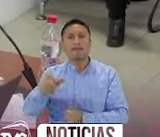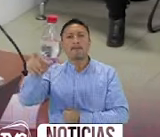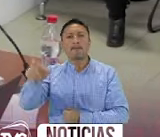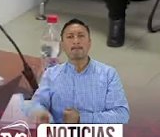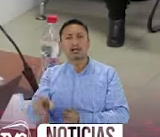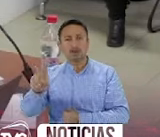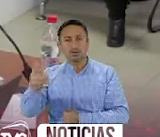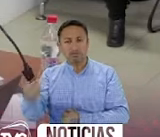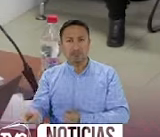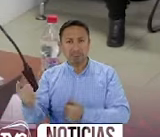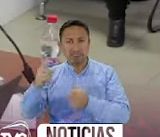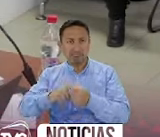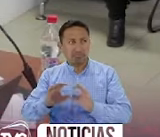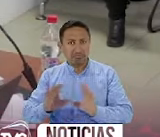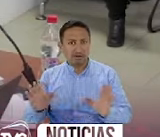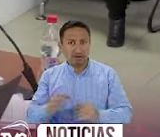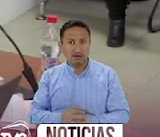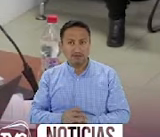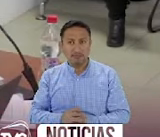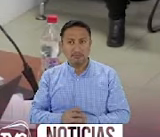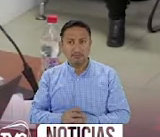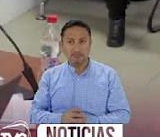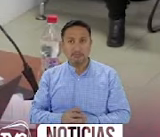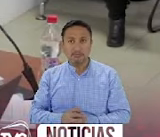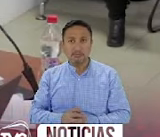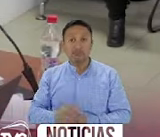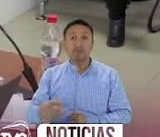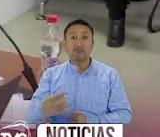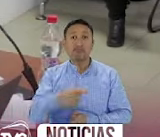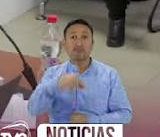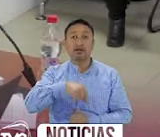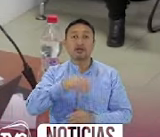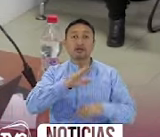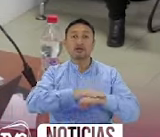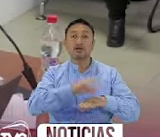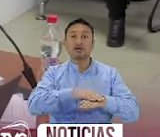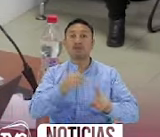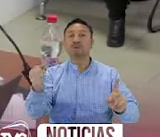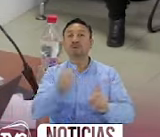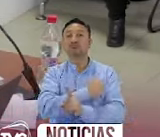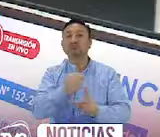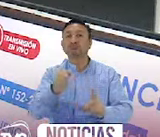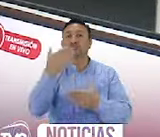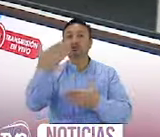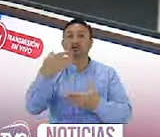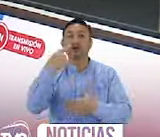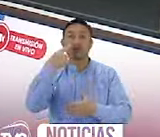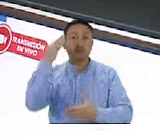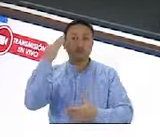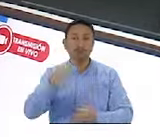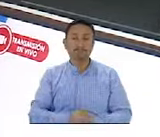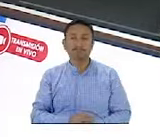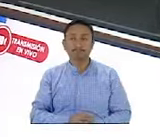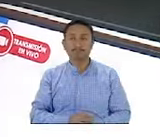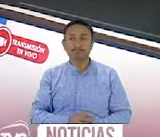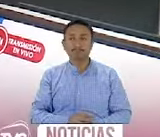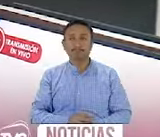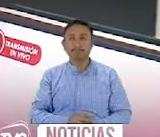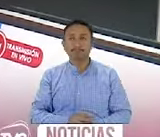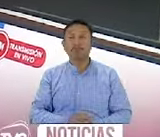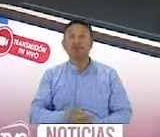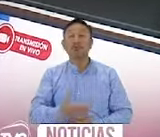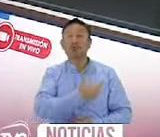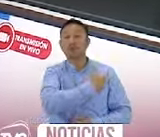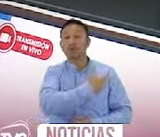vicepresidenta, acto que configura la causal de violencia política de género. En respuesta a las defensas del presidente Daniel